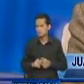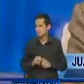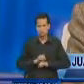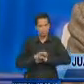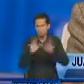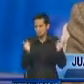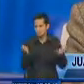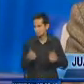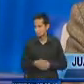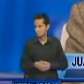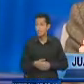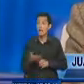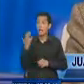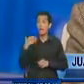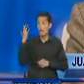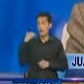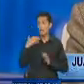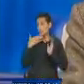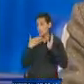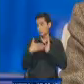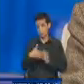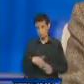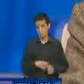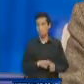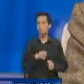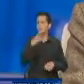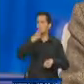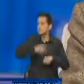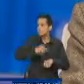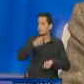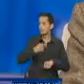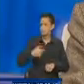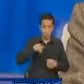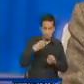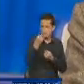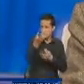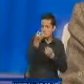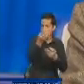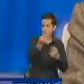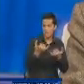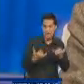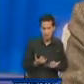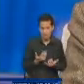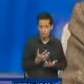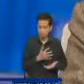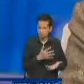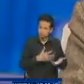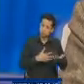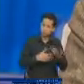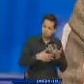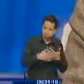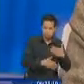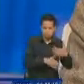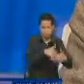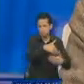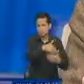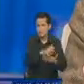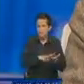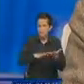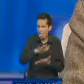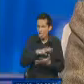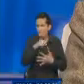FUD en los años 80. Hay una mezcla de cuestiones coyunturales sobre la base de crear una plataforma